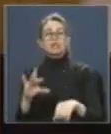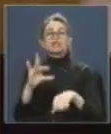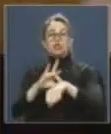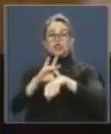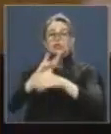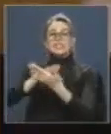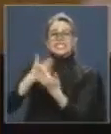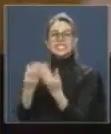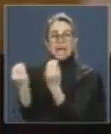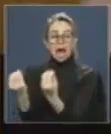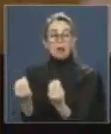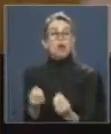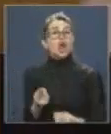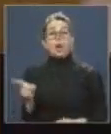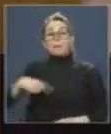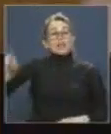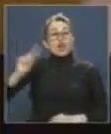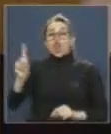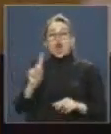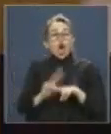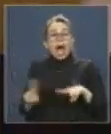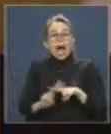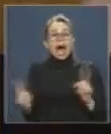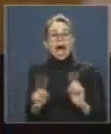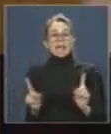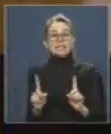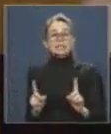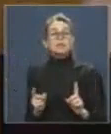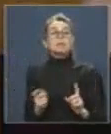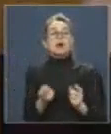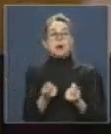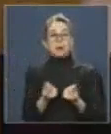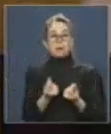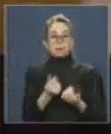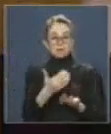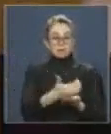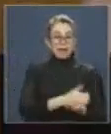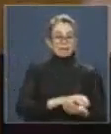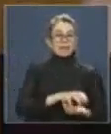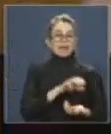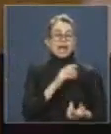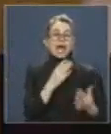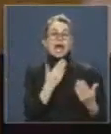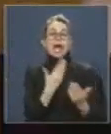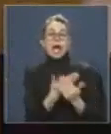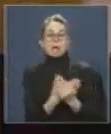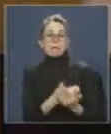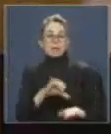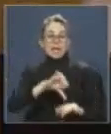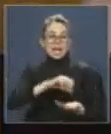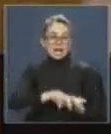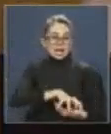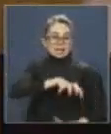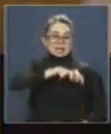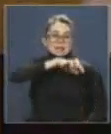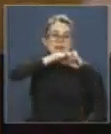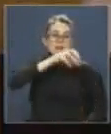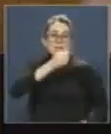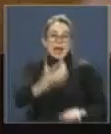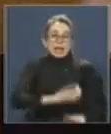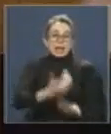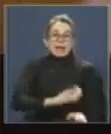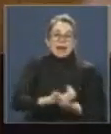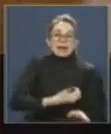sencillamente porque porque la especulación monstruosa del gran capital lo está impidiendo